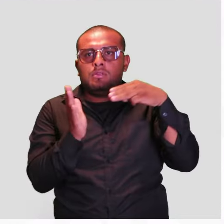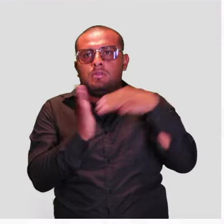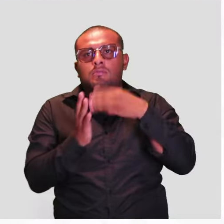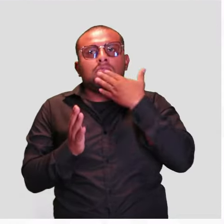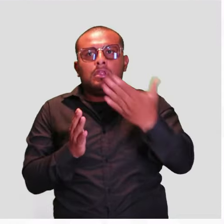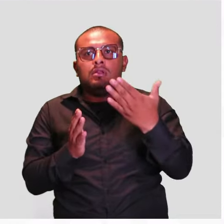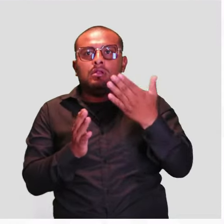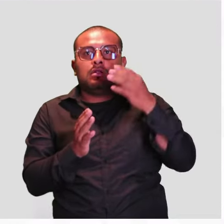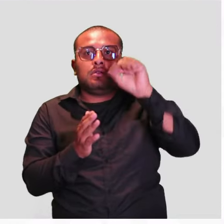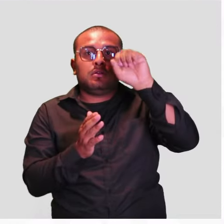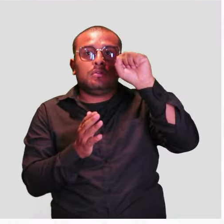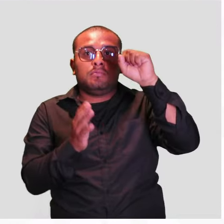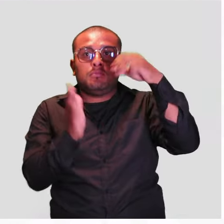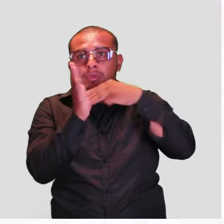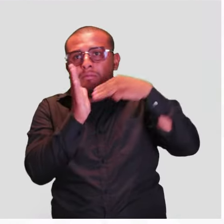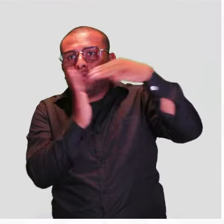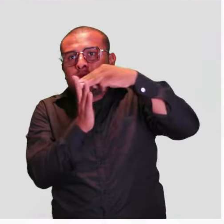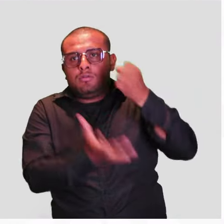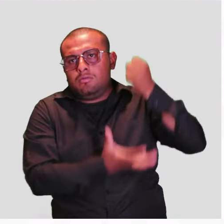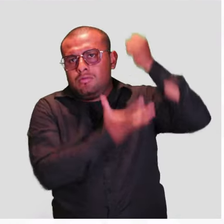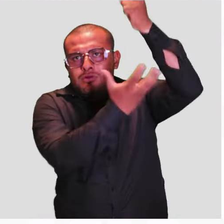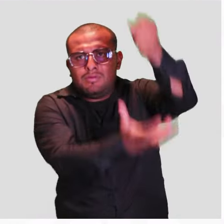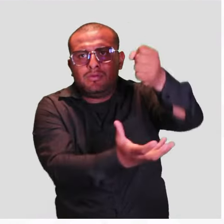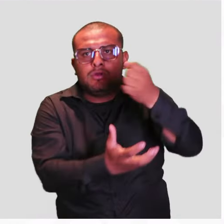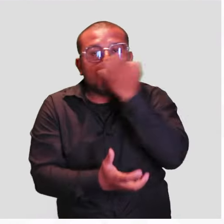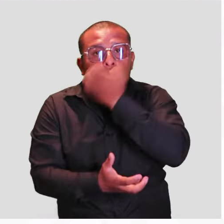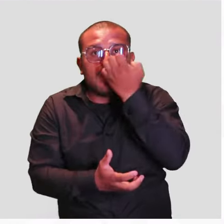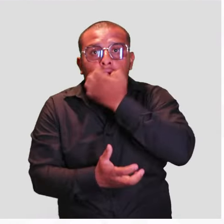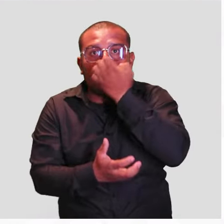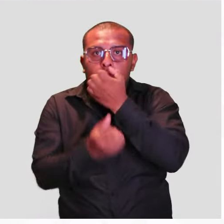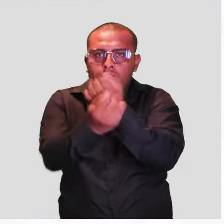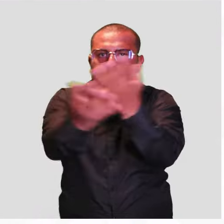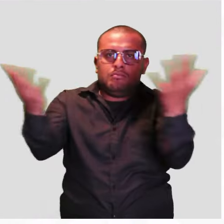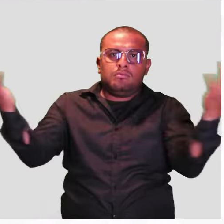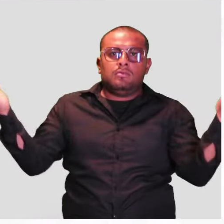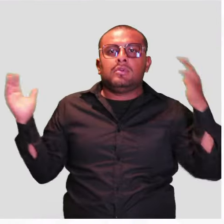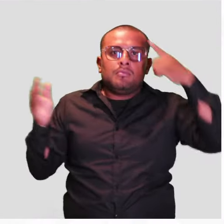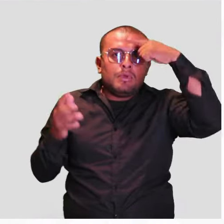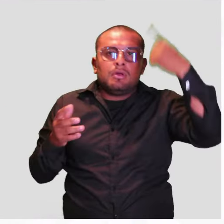de inversión. Eso es, amigas y amigos, para que gane San Juan.